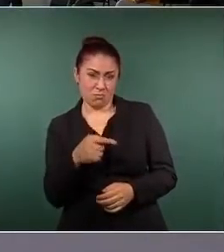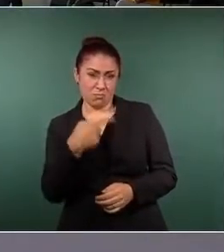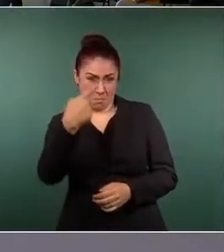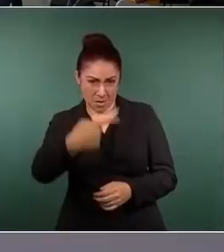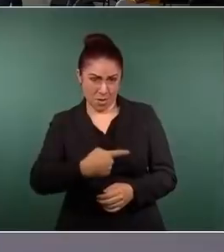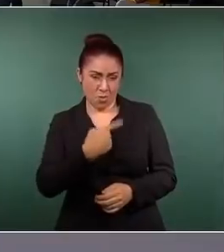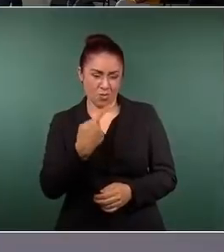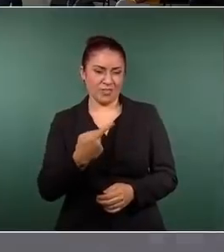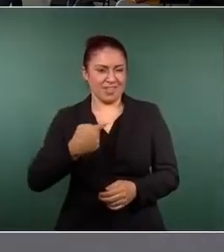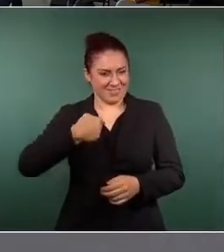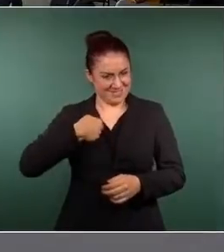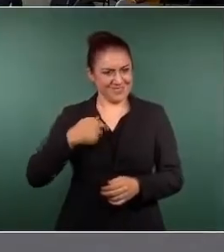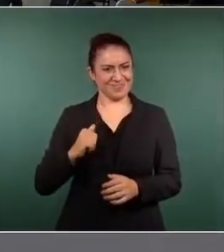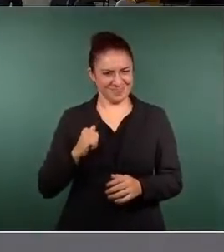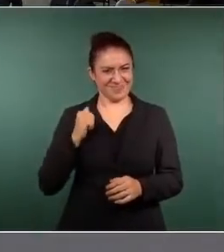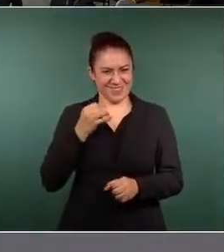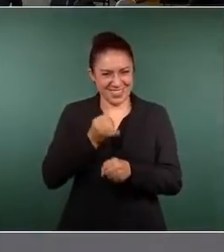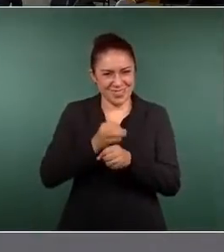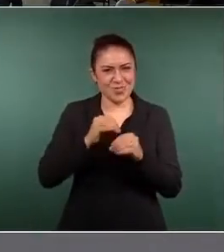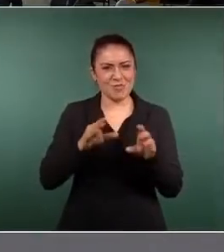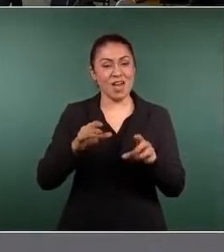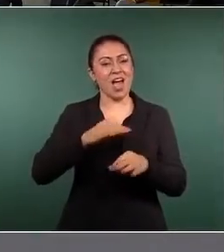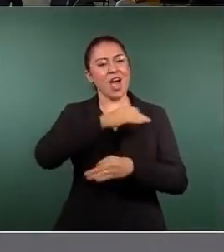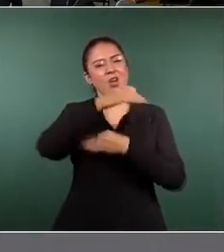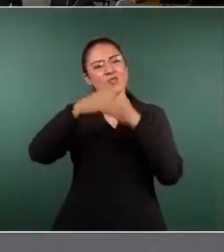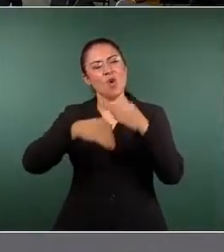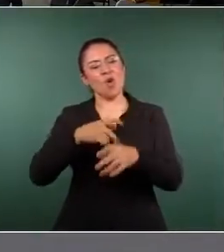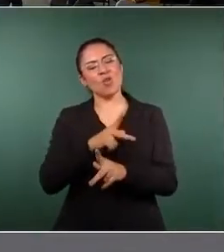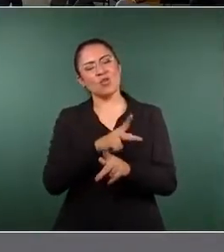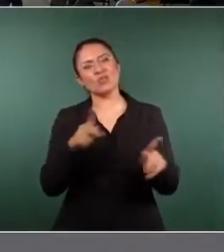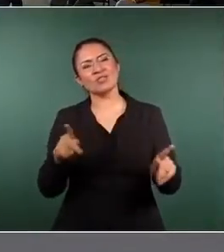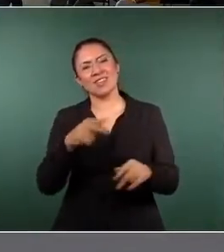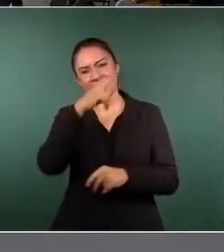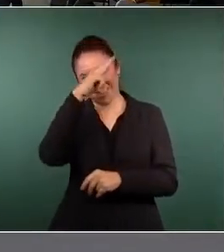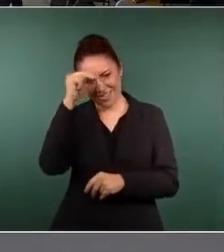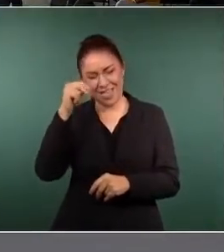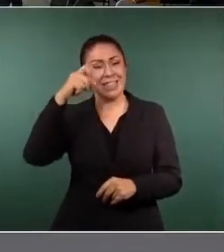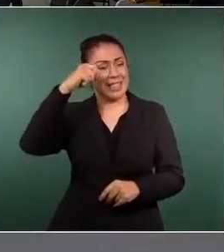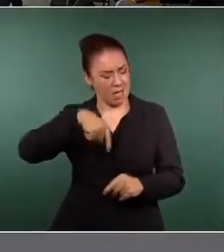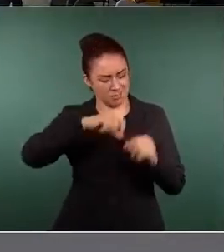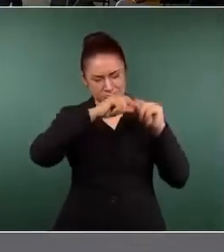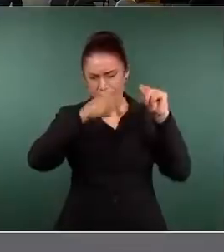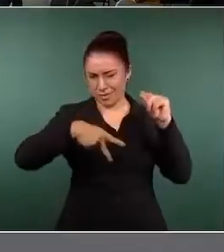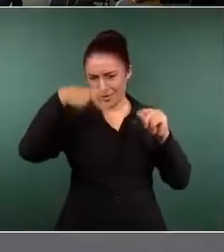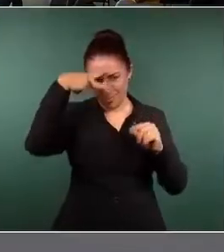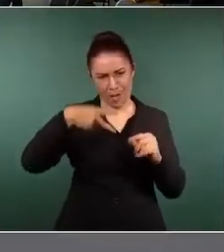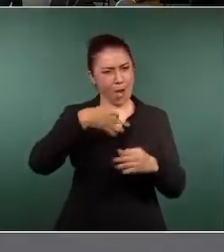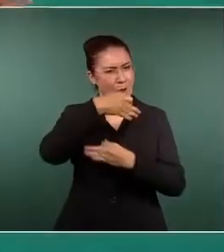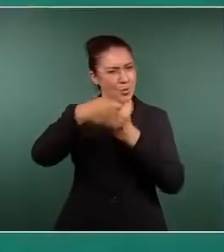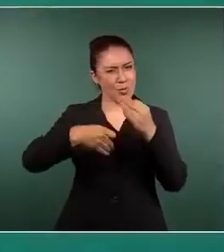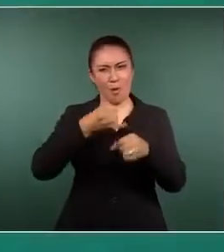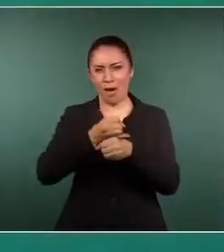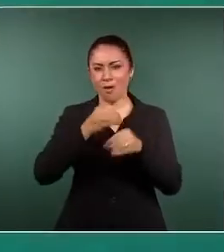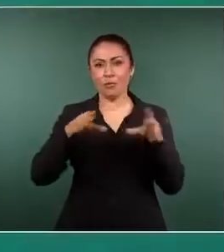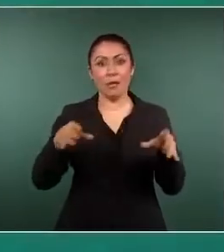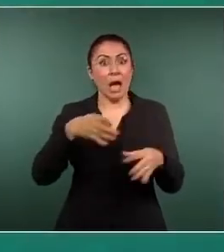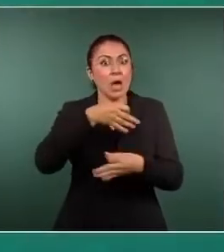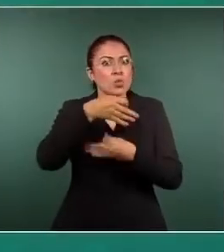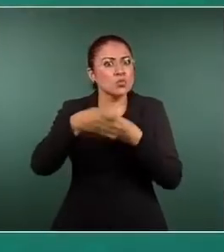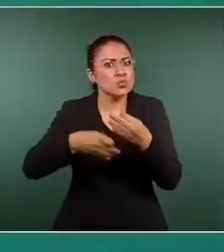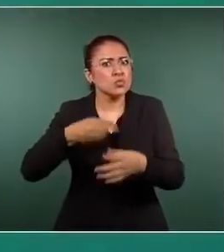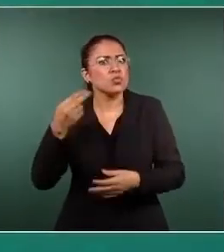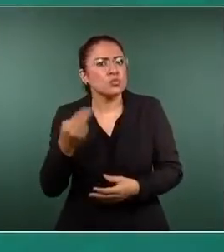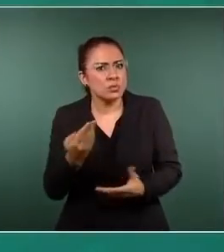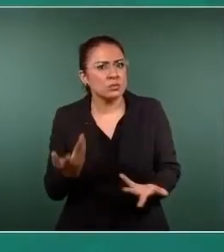e informar al pueblo de nayarit y también al pueblo de méxico porque todos debemos de